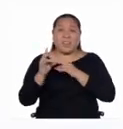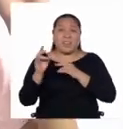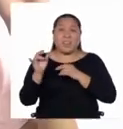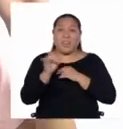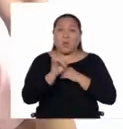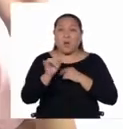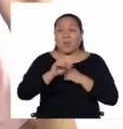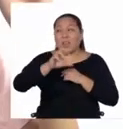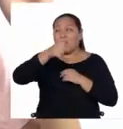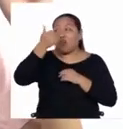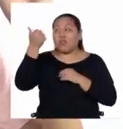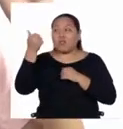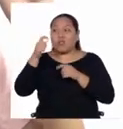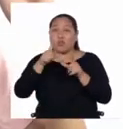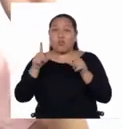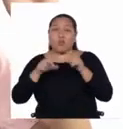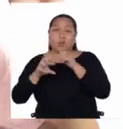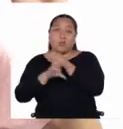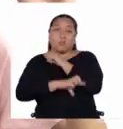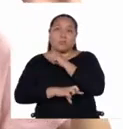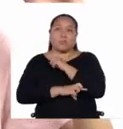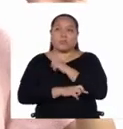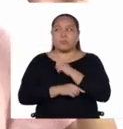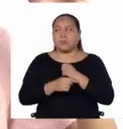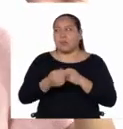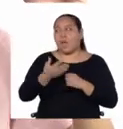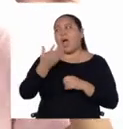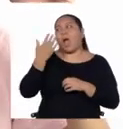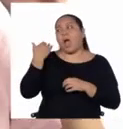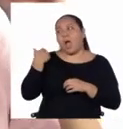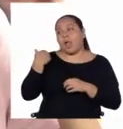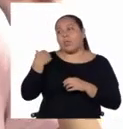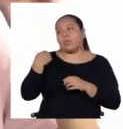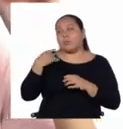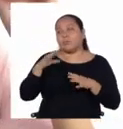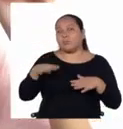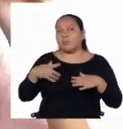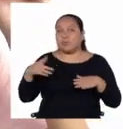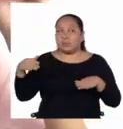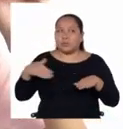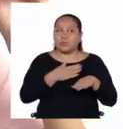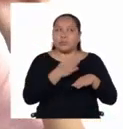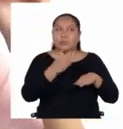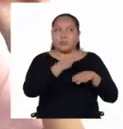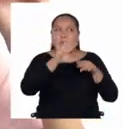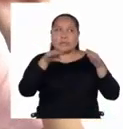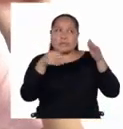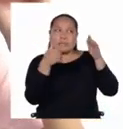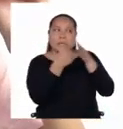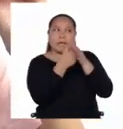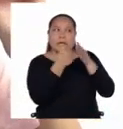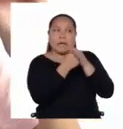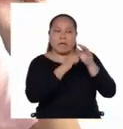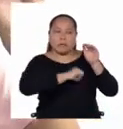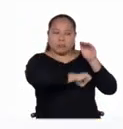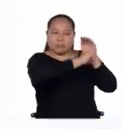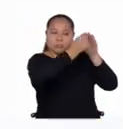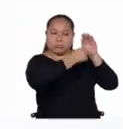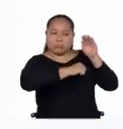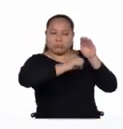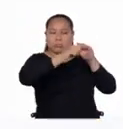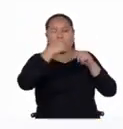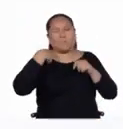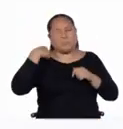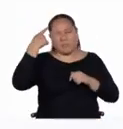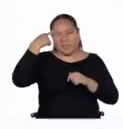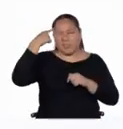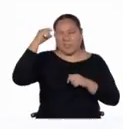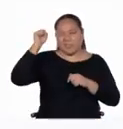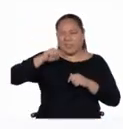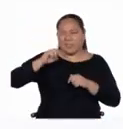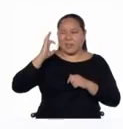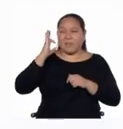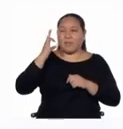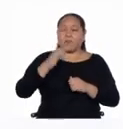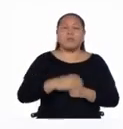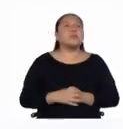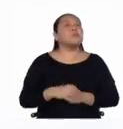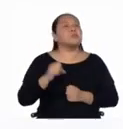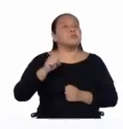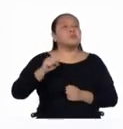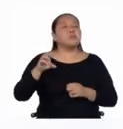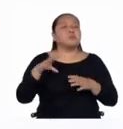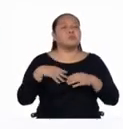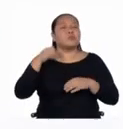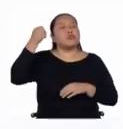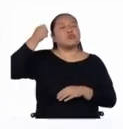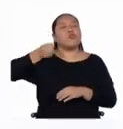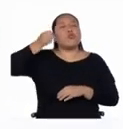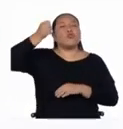mundo? Si los ferrocarriles de antes dominaron la cordillera, estoy seguro que los del futuro también lo harán. Entonces hay que creer.